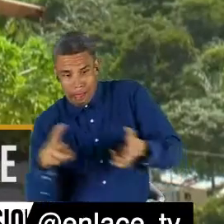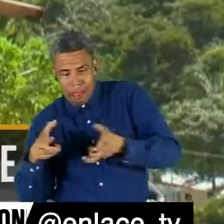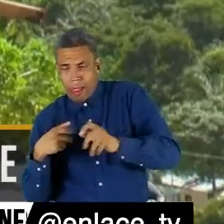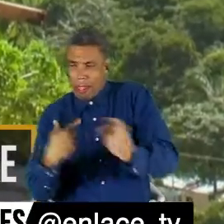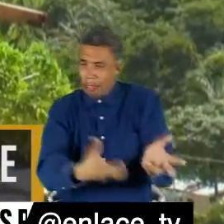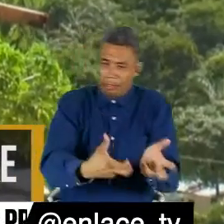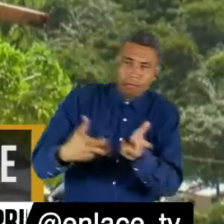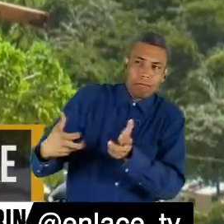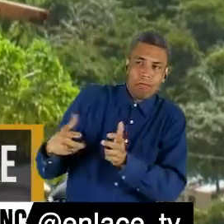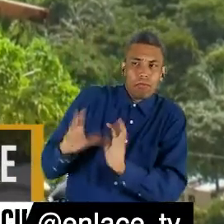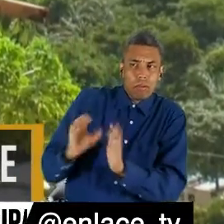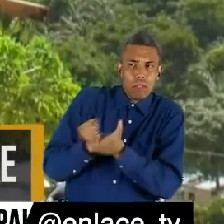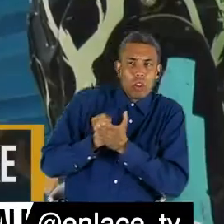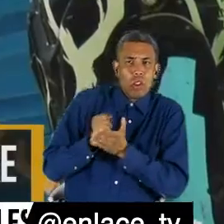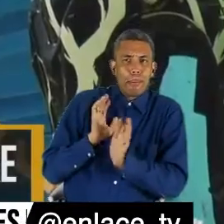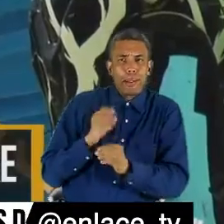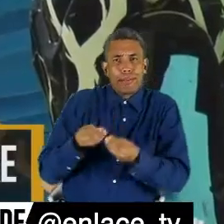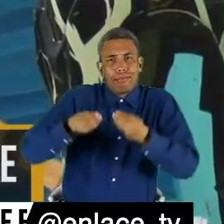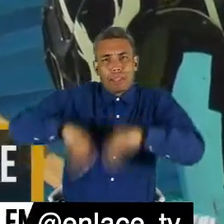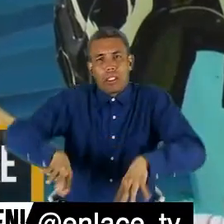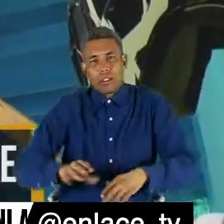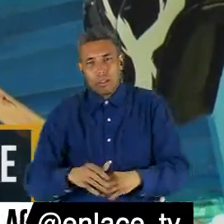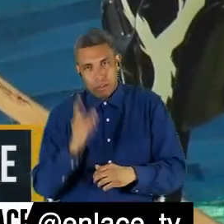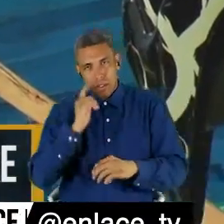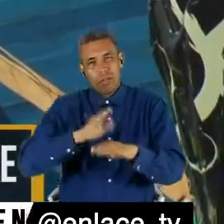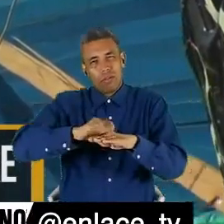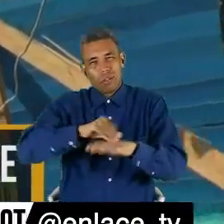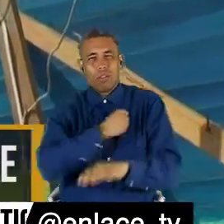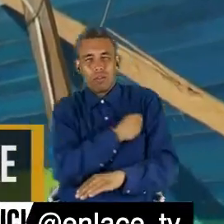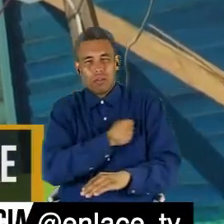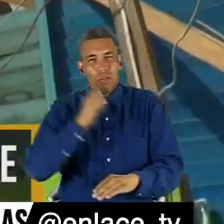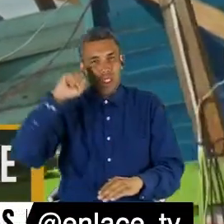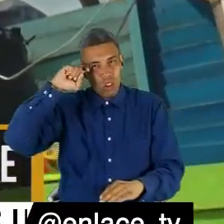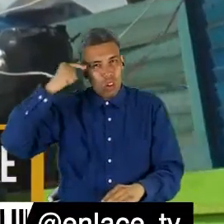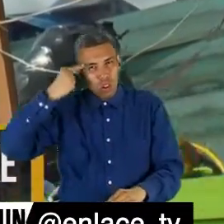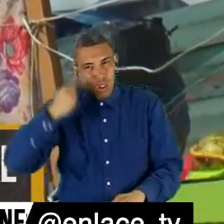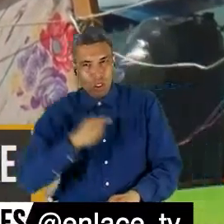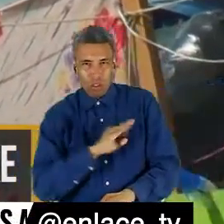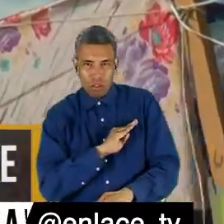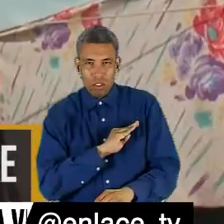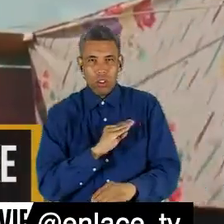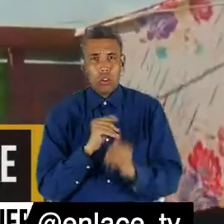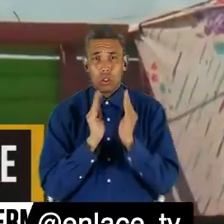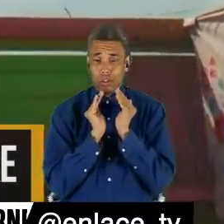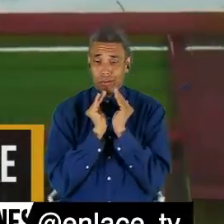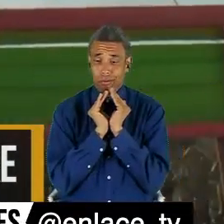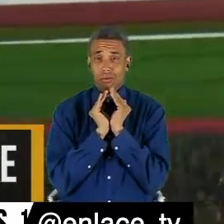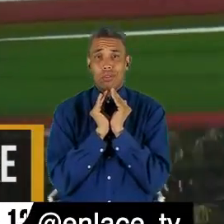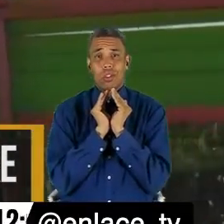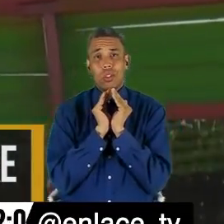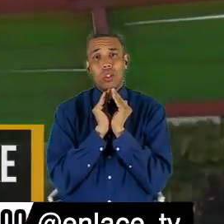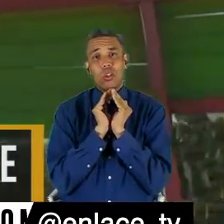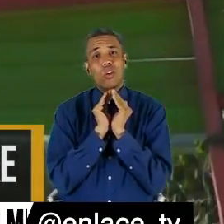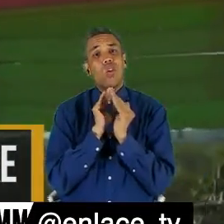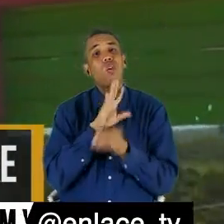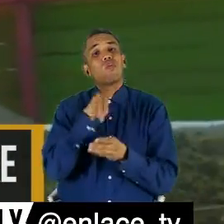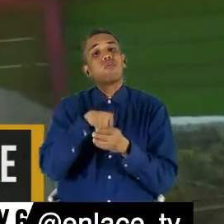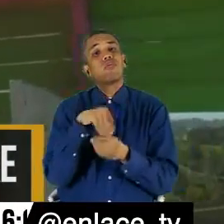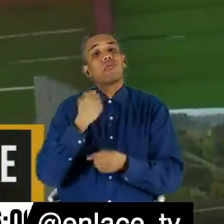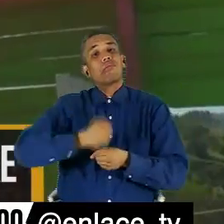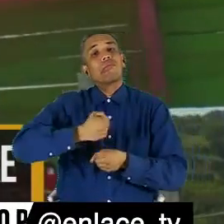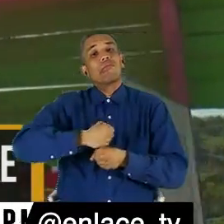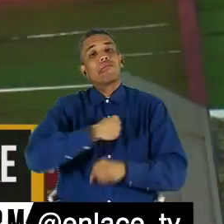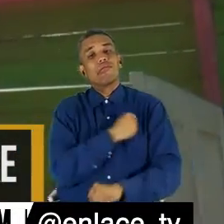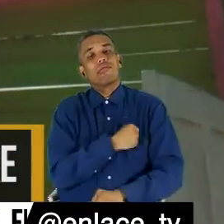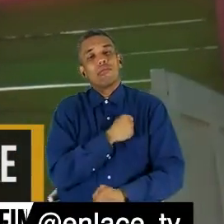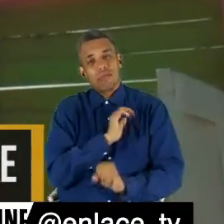me ayude, y el municipio también, que por favor, no quiero dejar mi trabajo porque llevo 13 años estar laborando con esto,